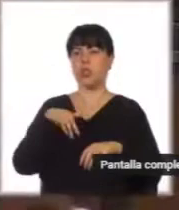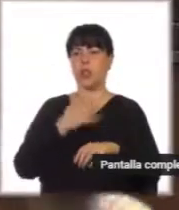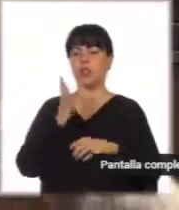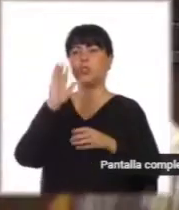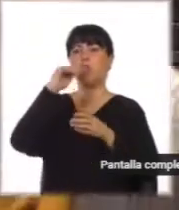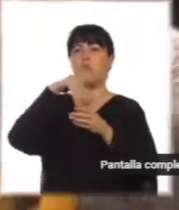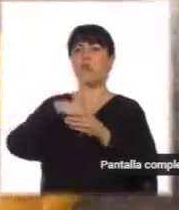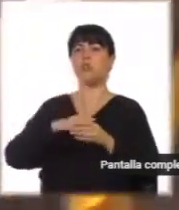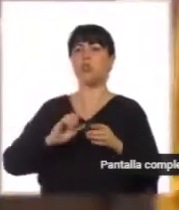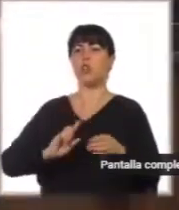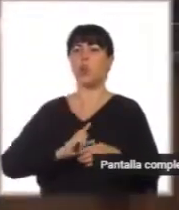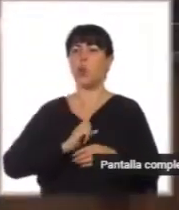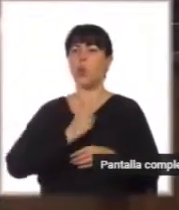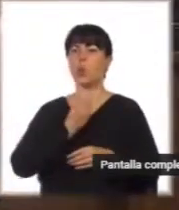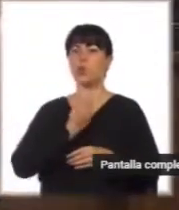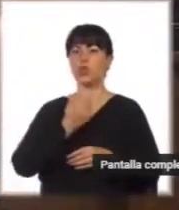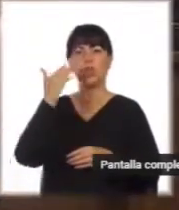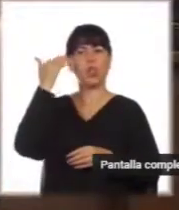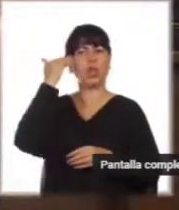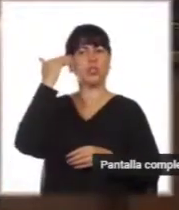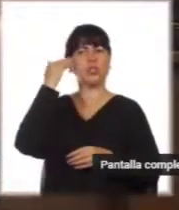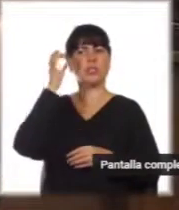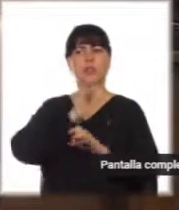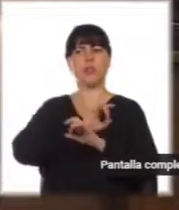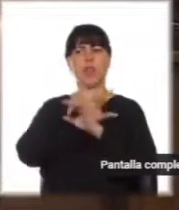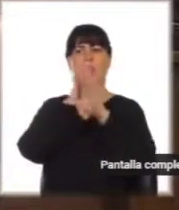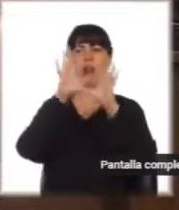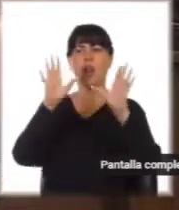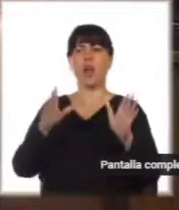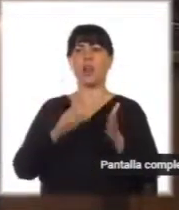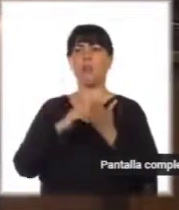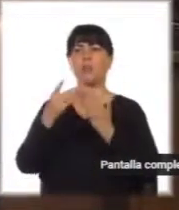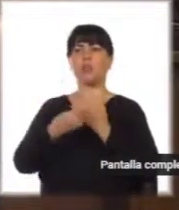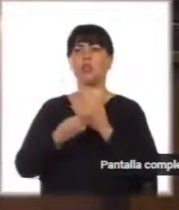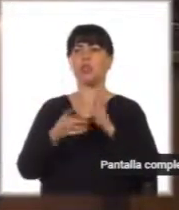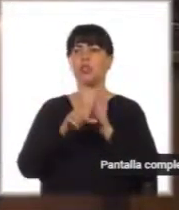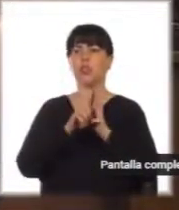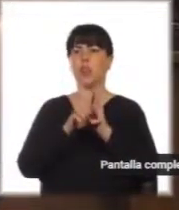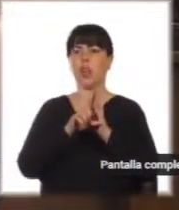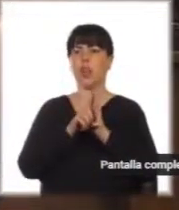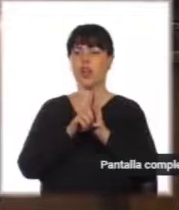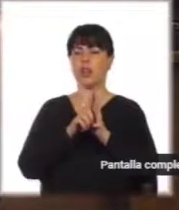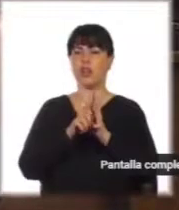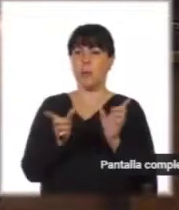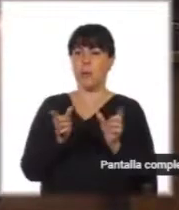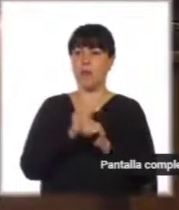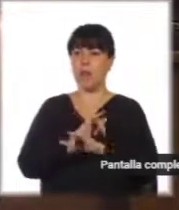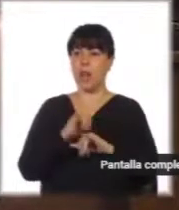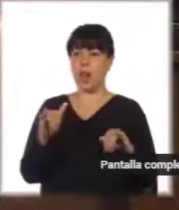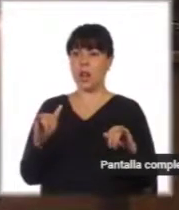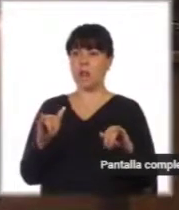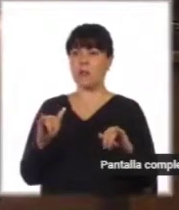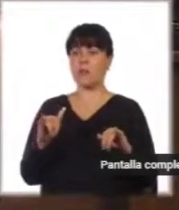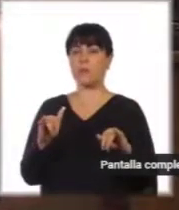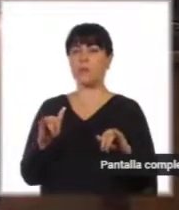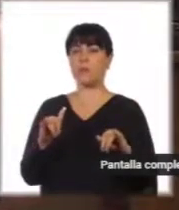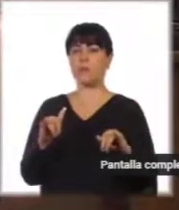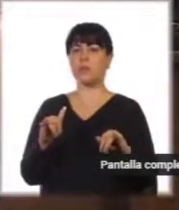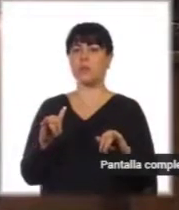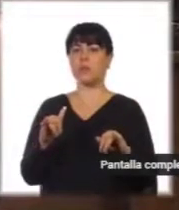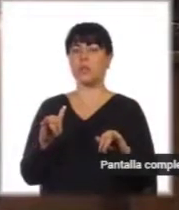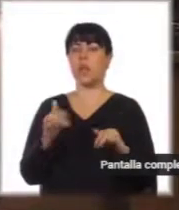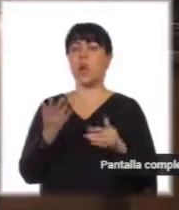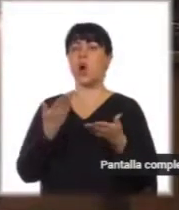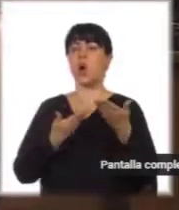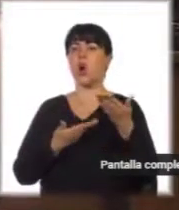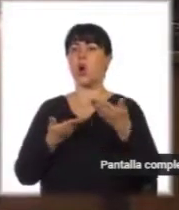plena conciencia este proyecto de ley. Para finalizar, señor presidente,